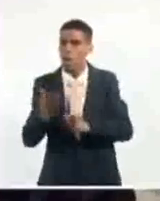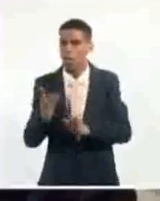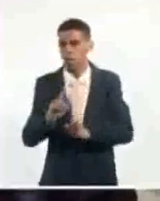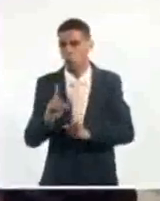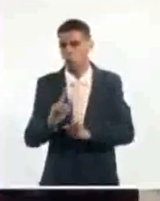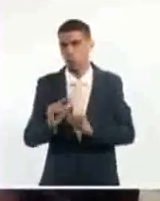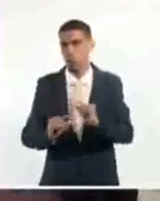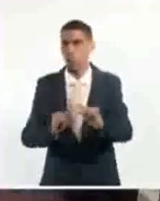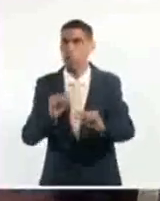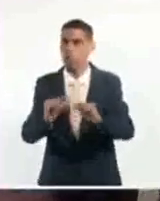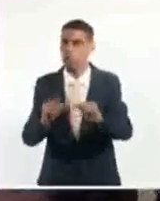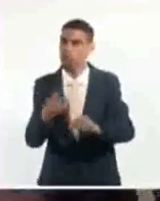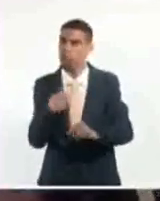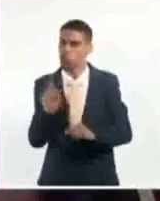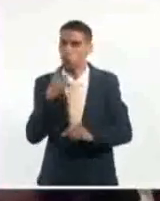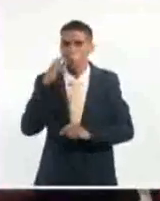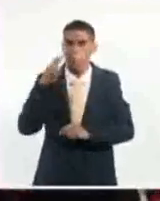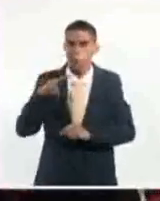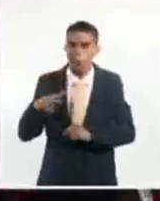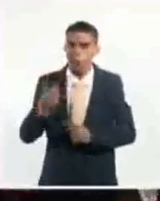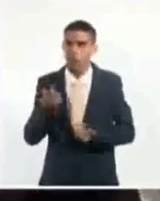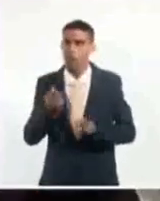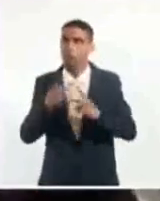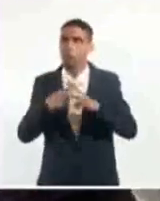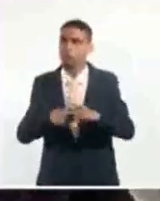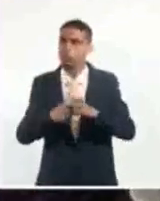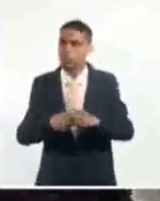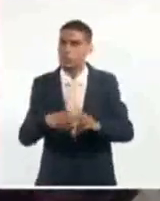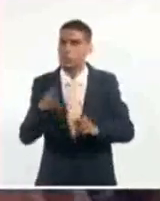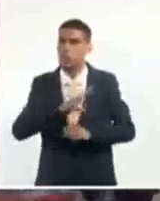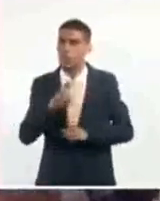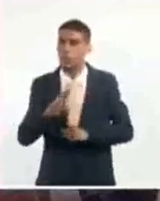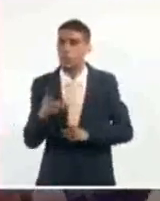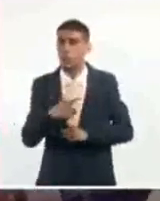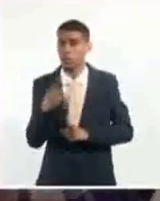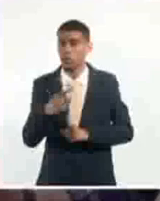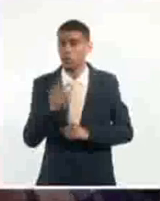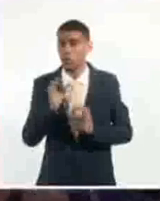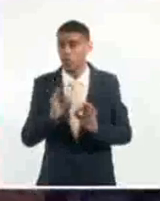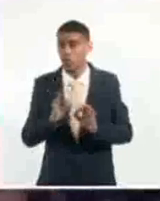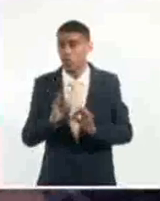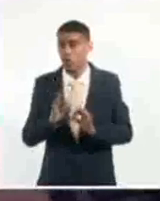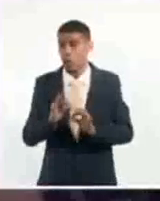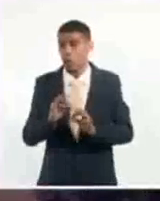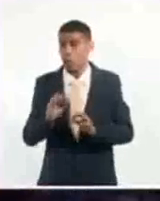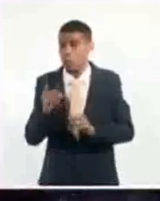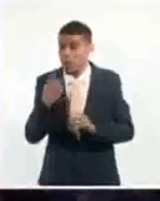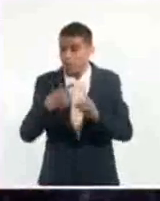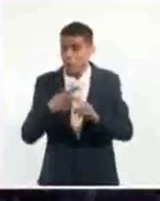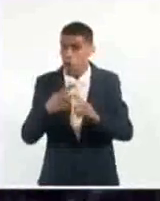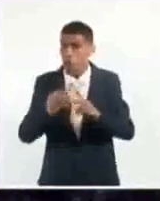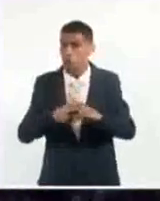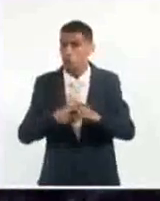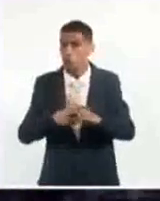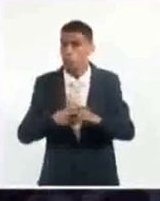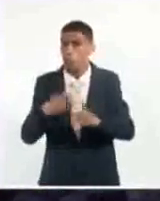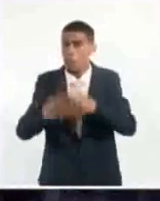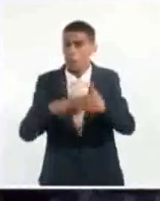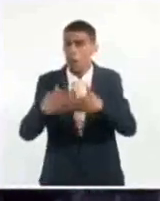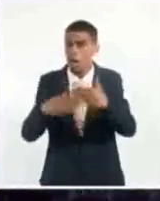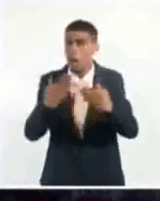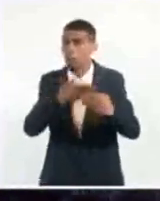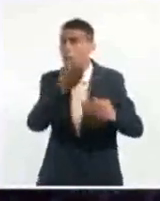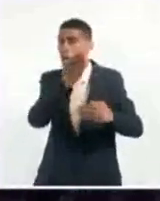solución. Fue muy duro el golpe este. Además, hay que sumar los problemas que teníamos acumulados de antes, pero estamos avanzando,